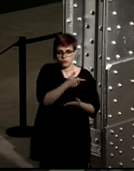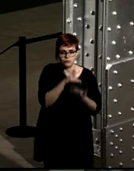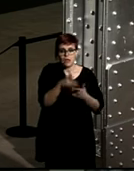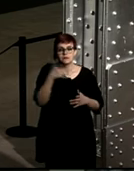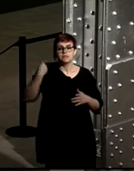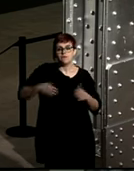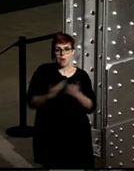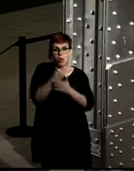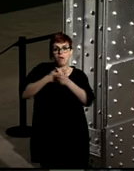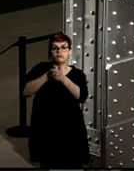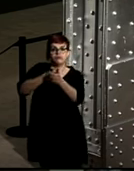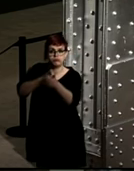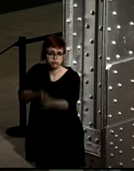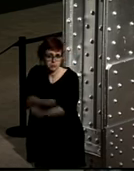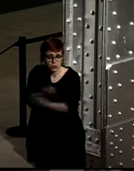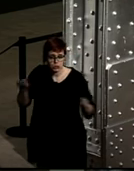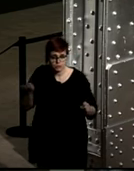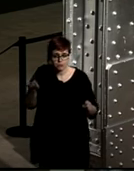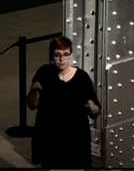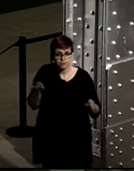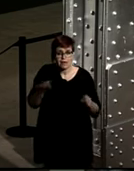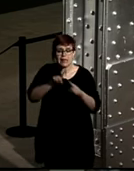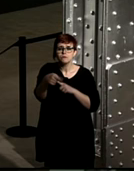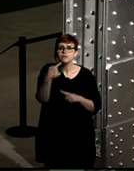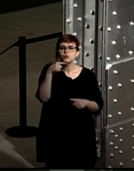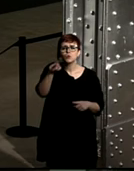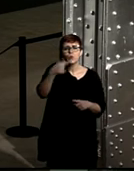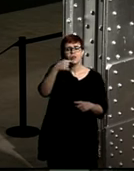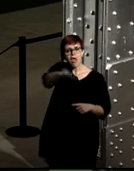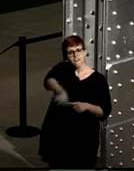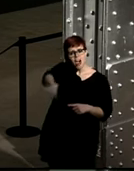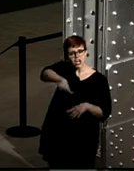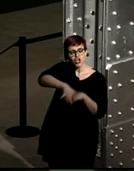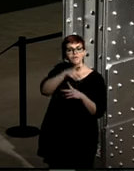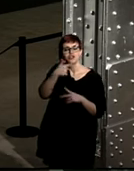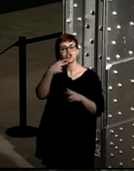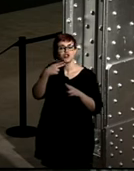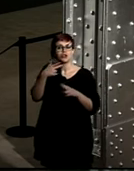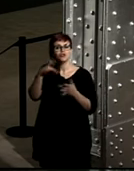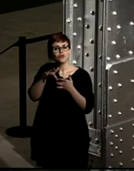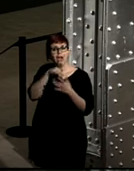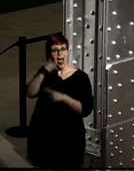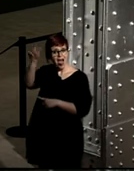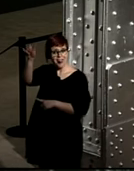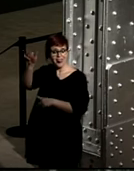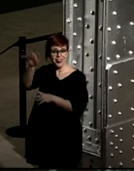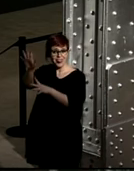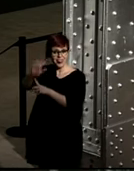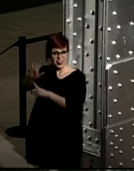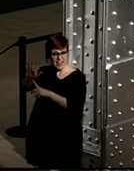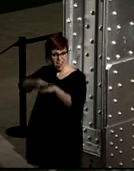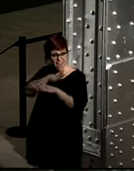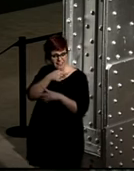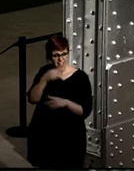día. Tú... Y bueno, ¿en tu barrio había cine de barrio con sesiones dobles y estas cosas, Daniel?